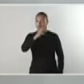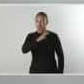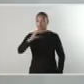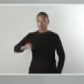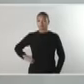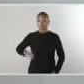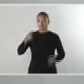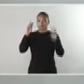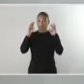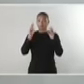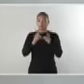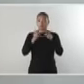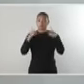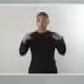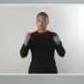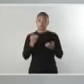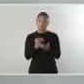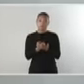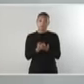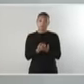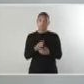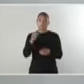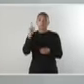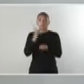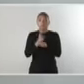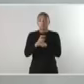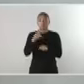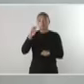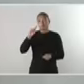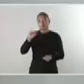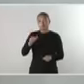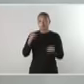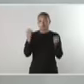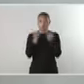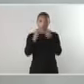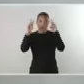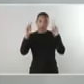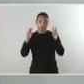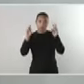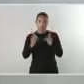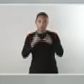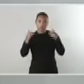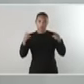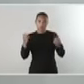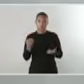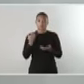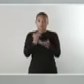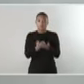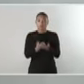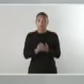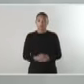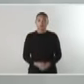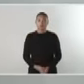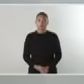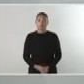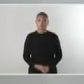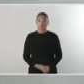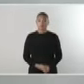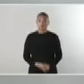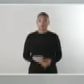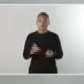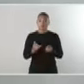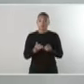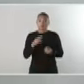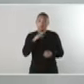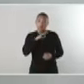desarrollo económico vamos ahora a una segunda ronda dentro del mismo tema de desarrollo económico le digo esta ronda puede